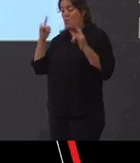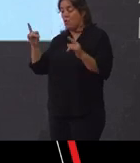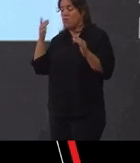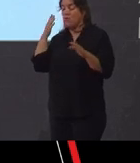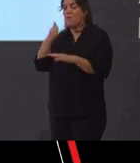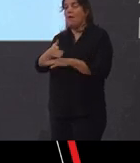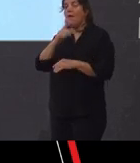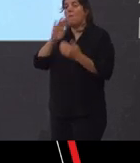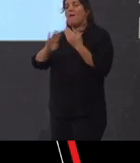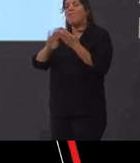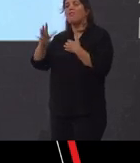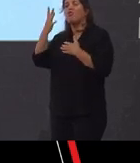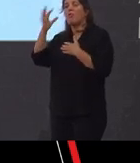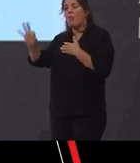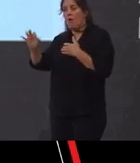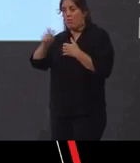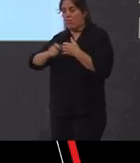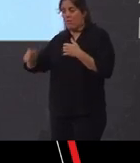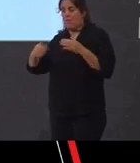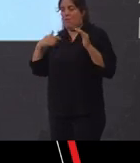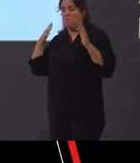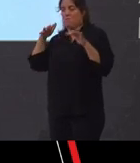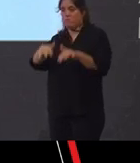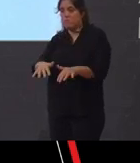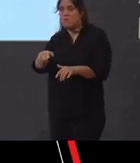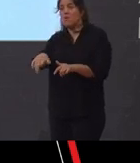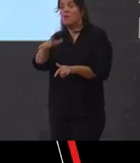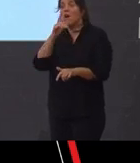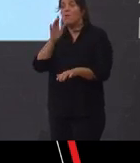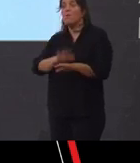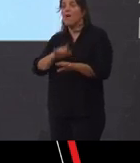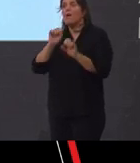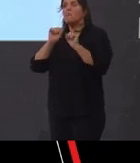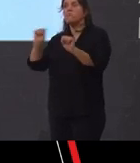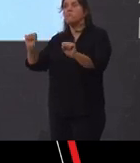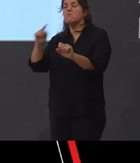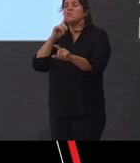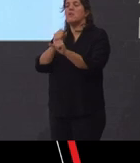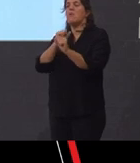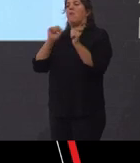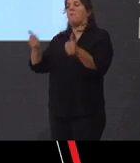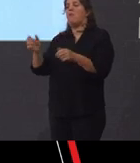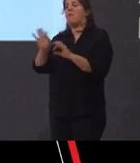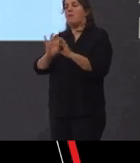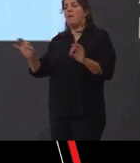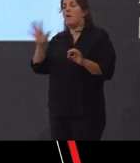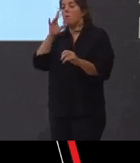50 vecinos con el objetivo de impedir que se llevasen al efecto dichos trabajos,